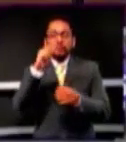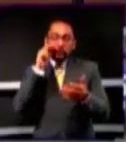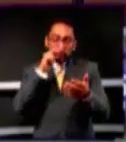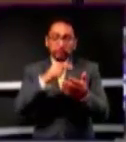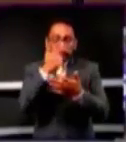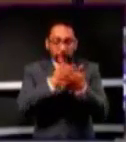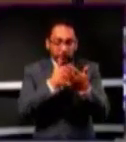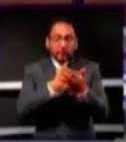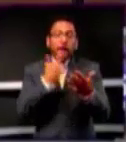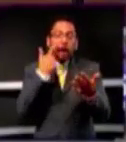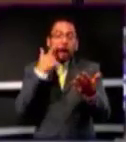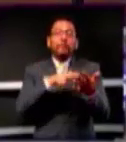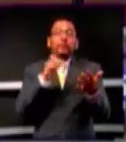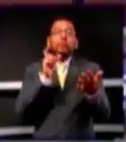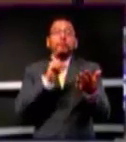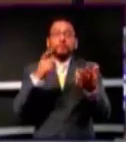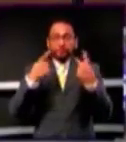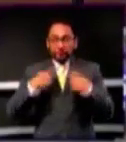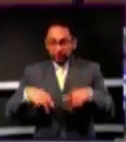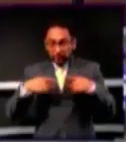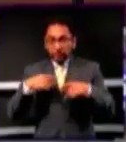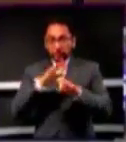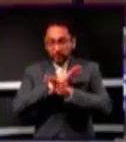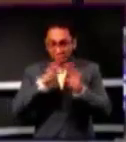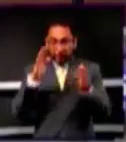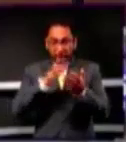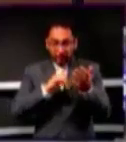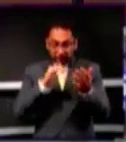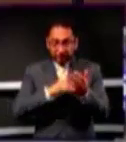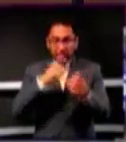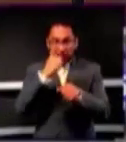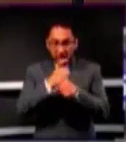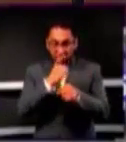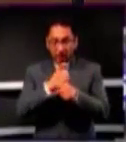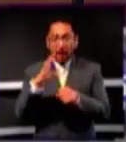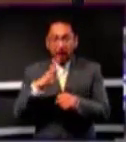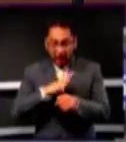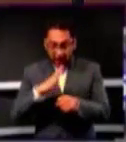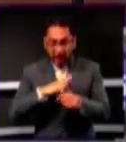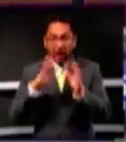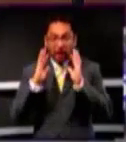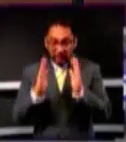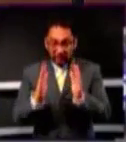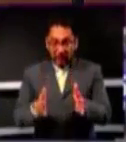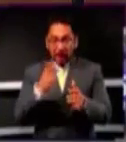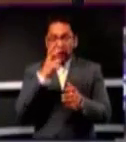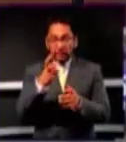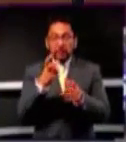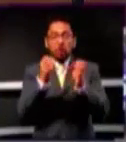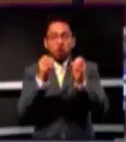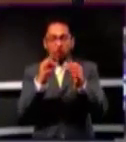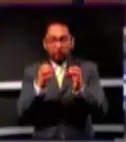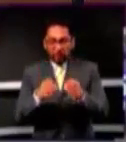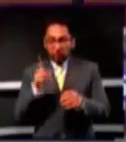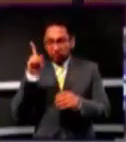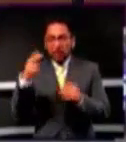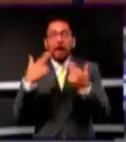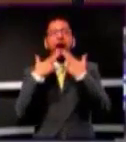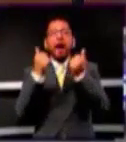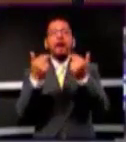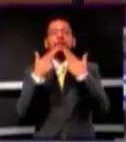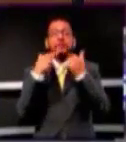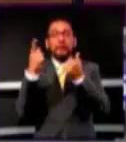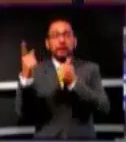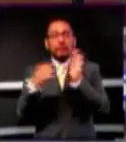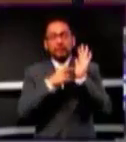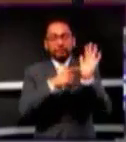el contribuyente, en cuanto tenga su primer documento, que en este caso es el oficio que emite la Hacienda, en